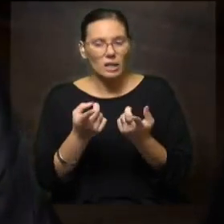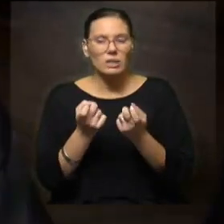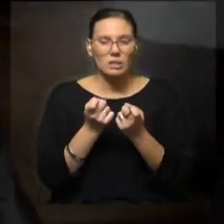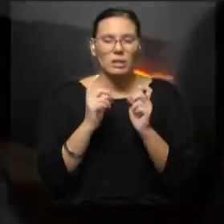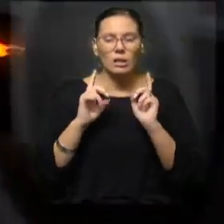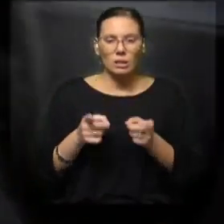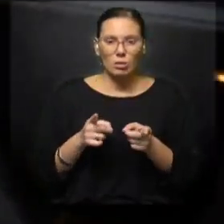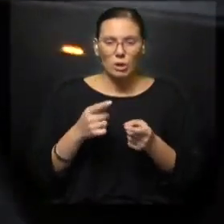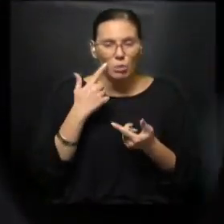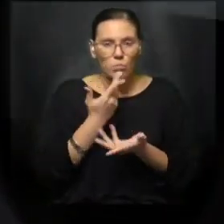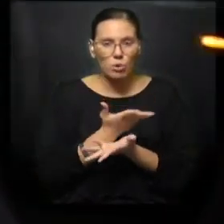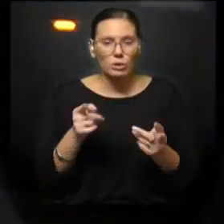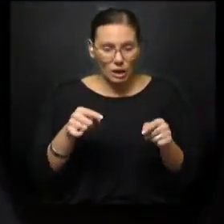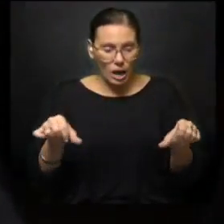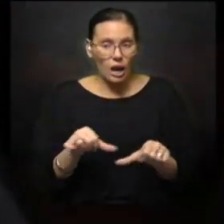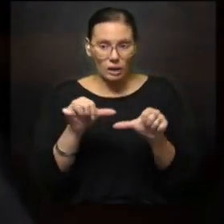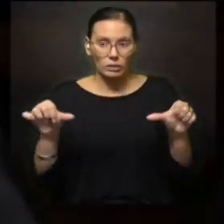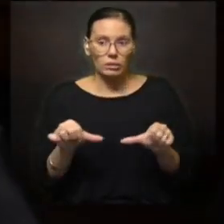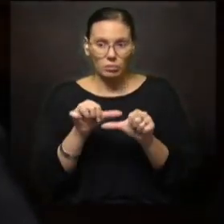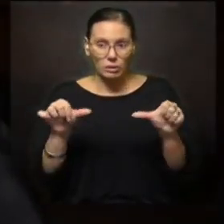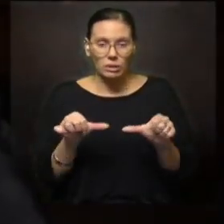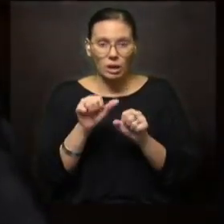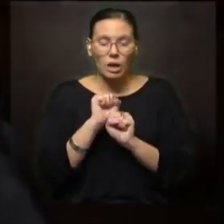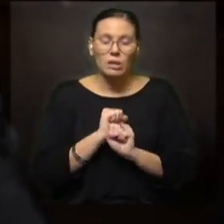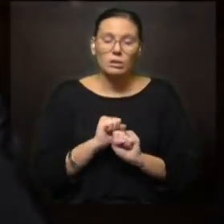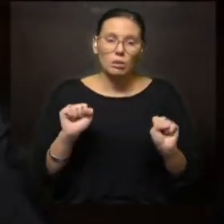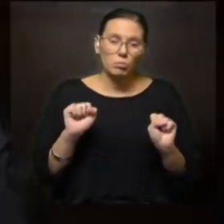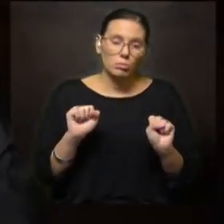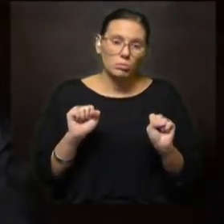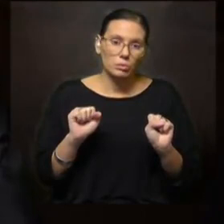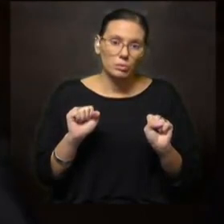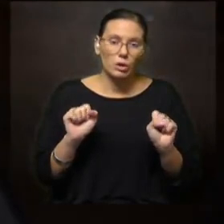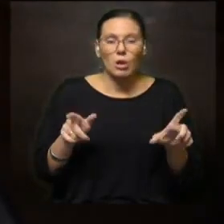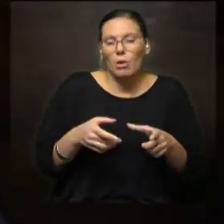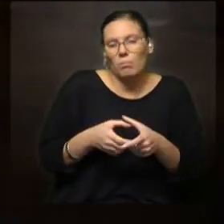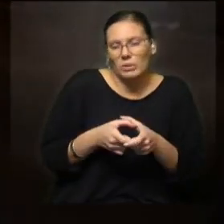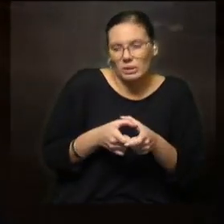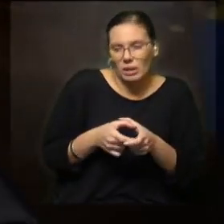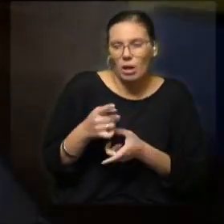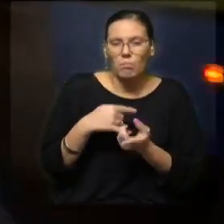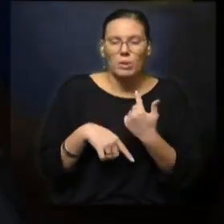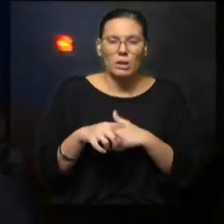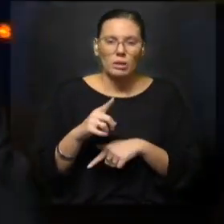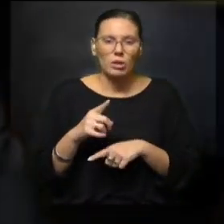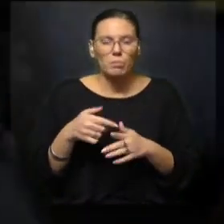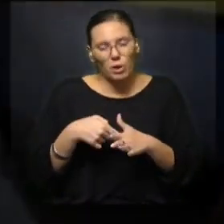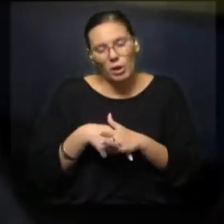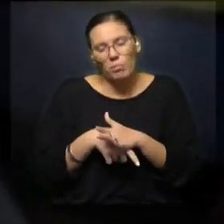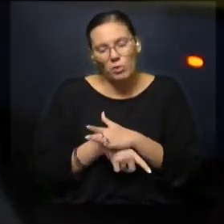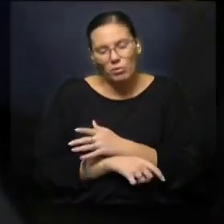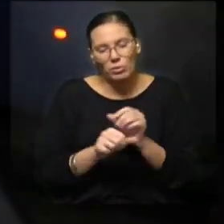necesitábamos también plasmar en estas actividades que se pueden considerar dentro de lo micro, pero que calan más hondo,